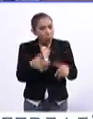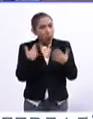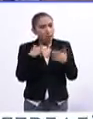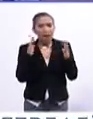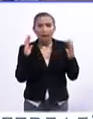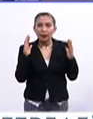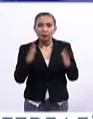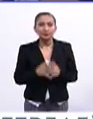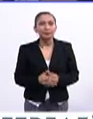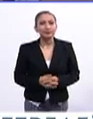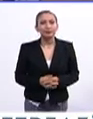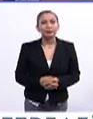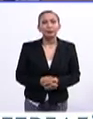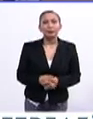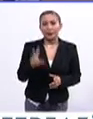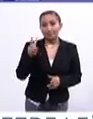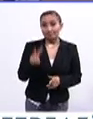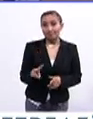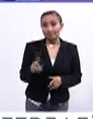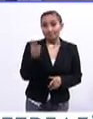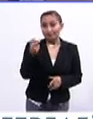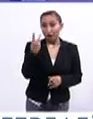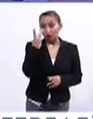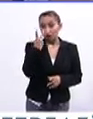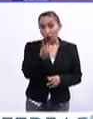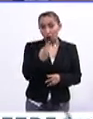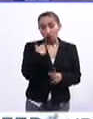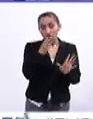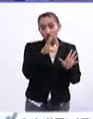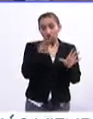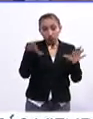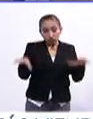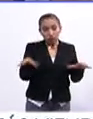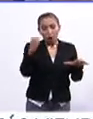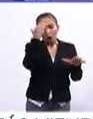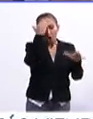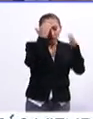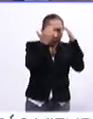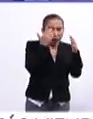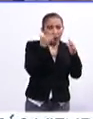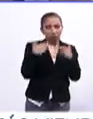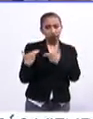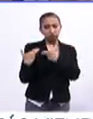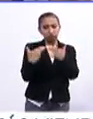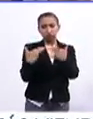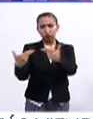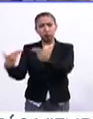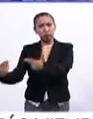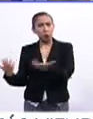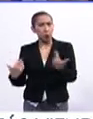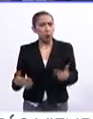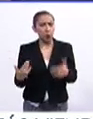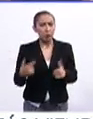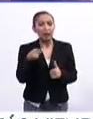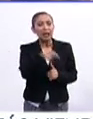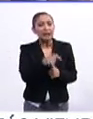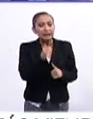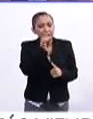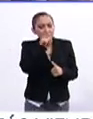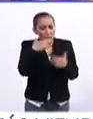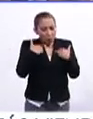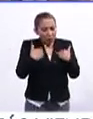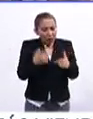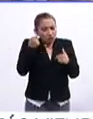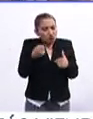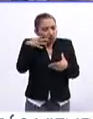mí extraordinario. Exactamente, en esta dos de las esferas de conocimiento y un legado justamente de lo que es el espíritu humano,